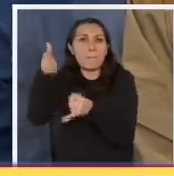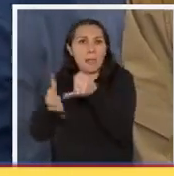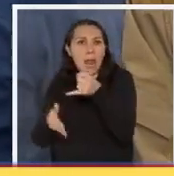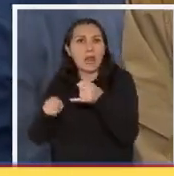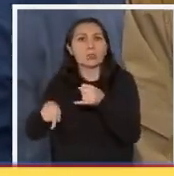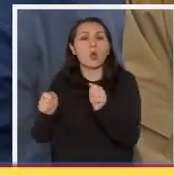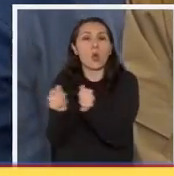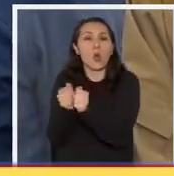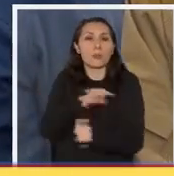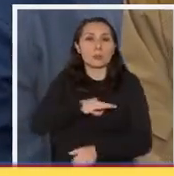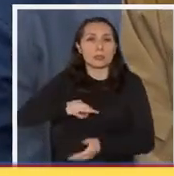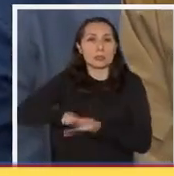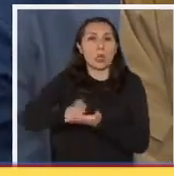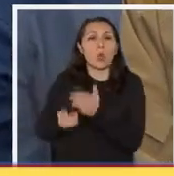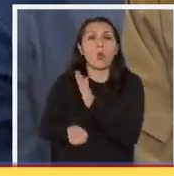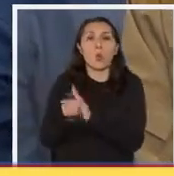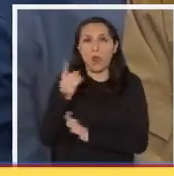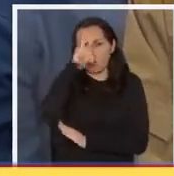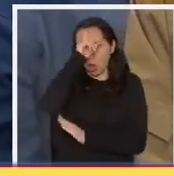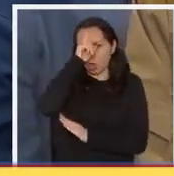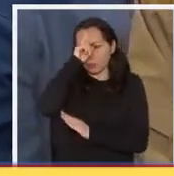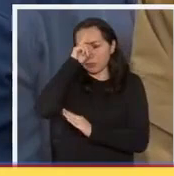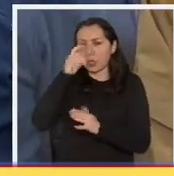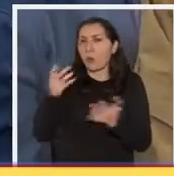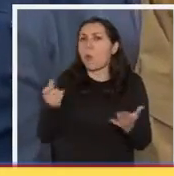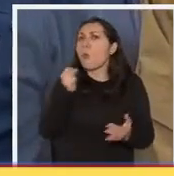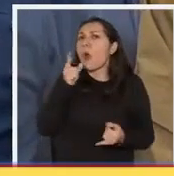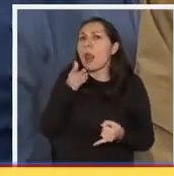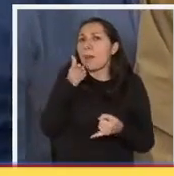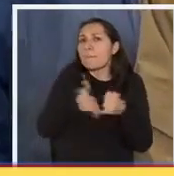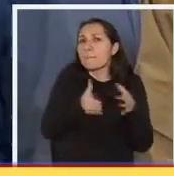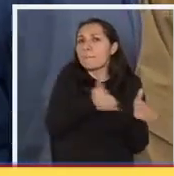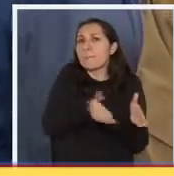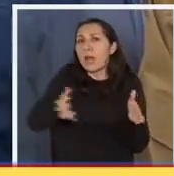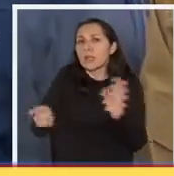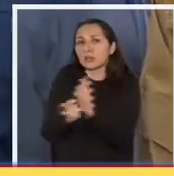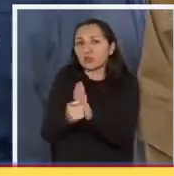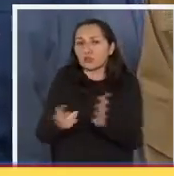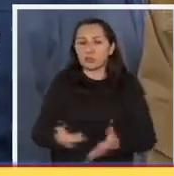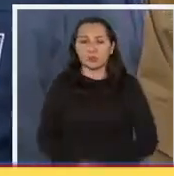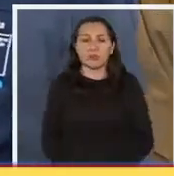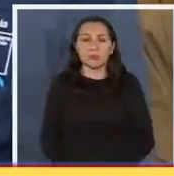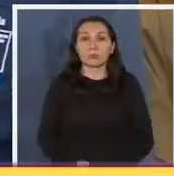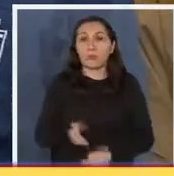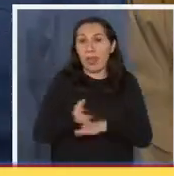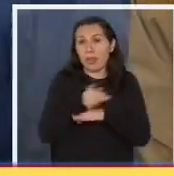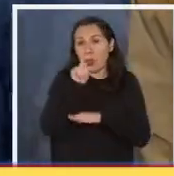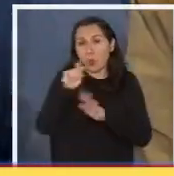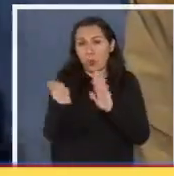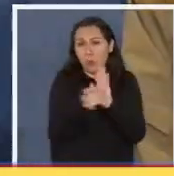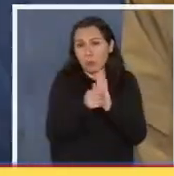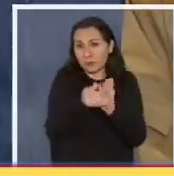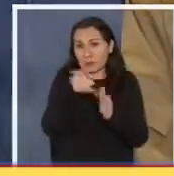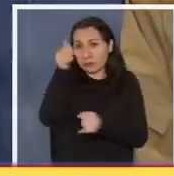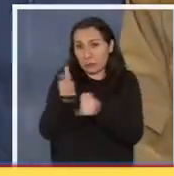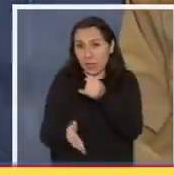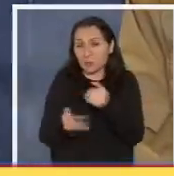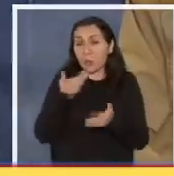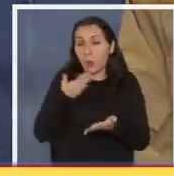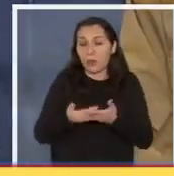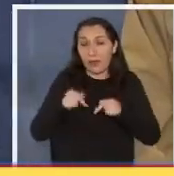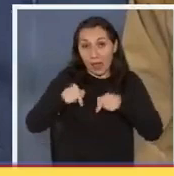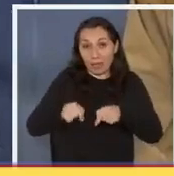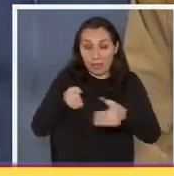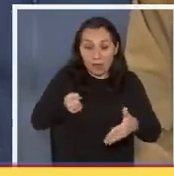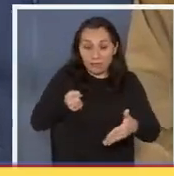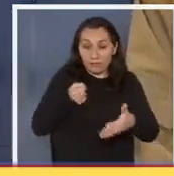manejando con el Ministerio de Salud para el nuevo hospital. ¿Cuáles son esos plazos? Te puedo adelantar un solo plazo. La idea es que de aquí